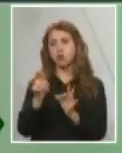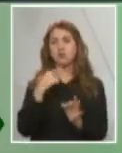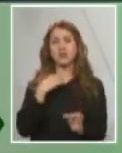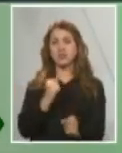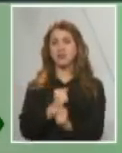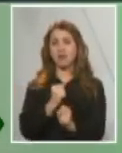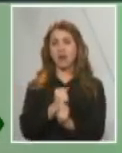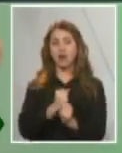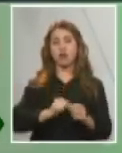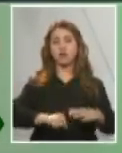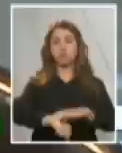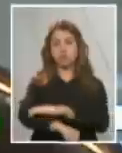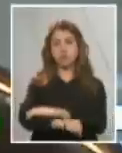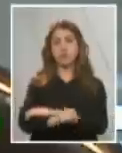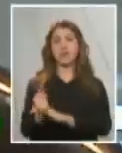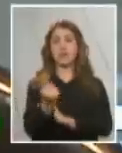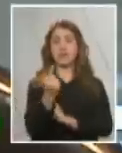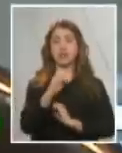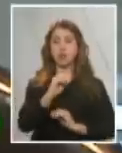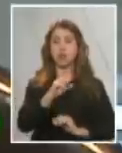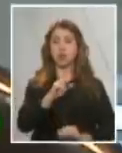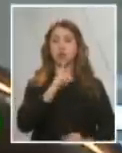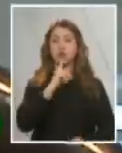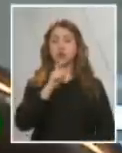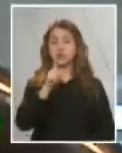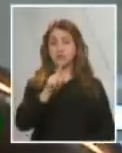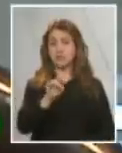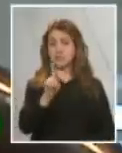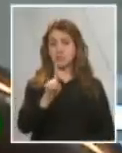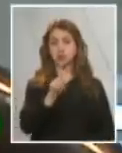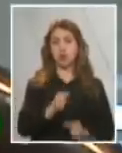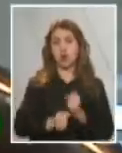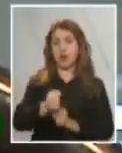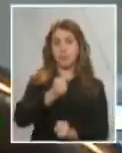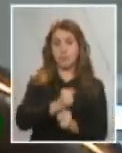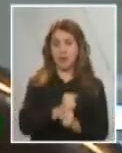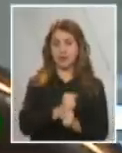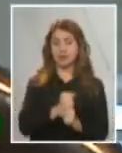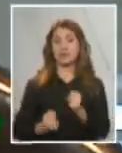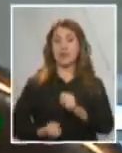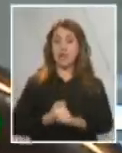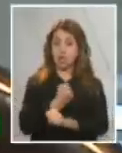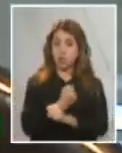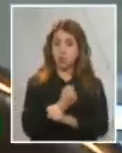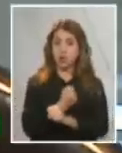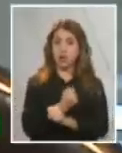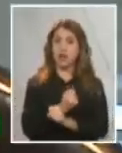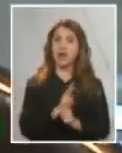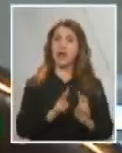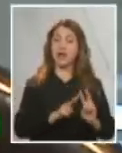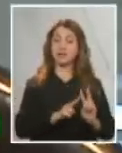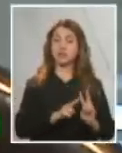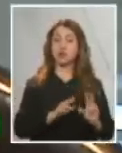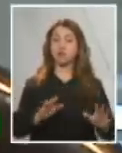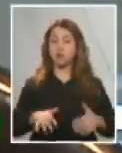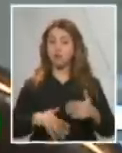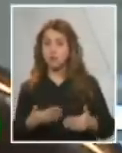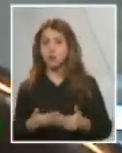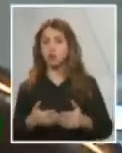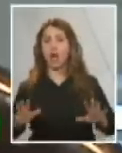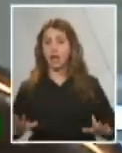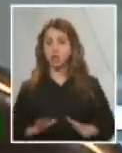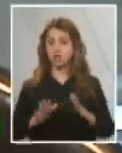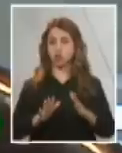justamente con órtesis. Bueno, en general las órtesis, como dices tú, no reemplazan un segmento, sino que te ayudan a hacer una acción,